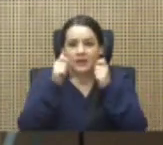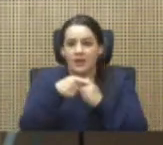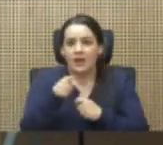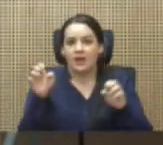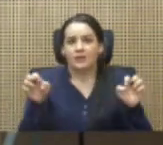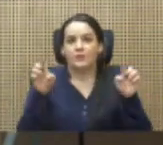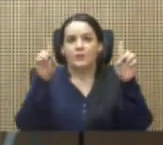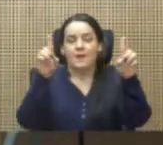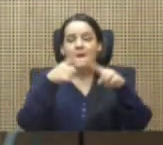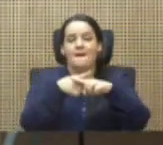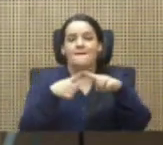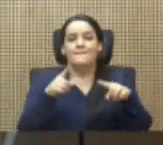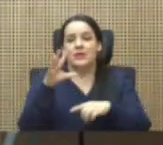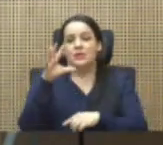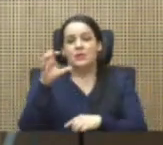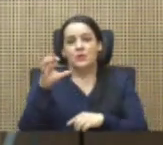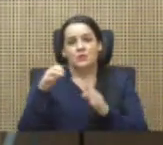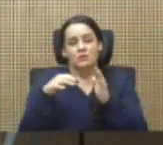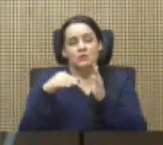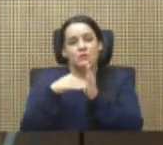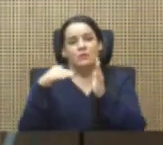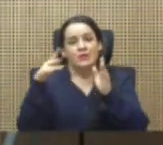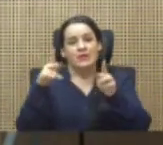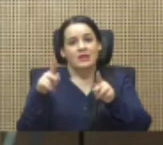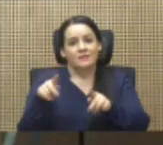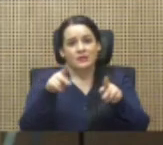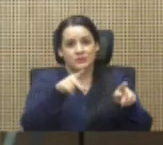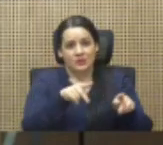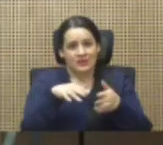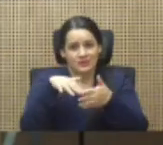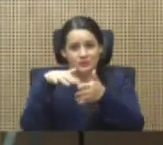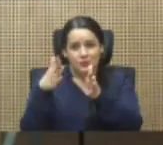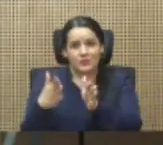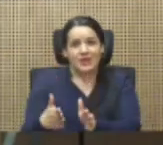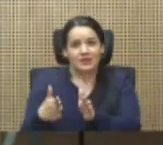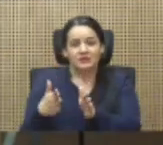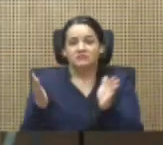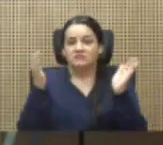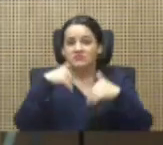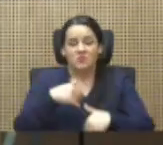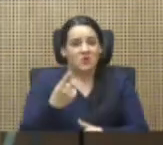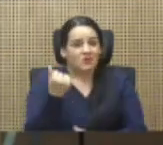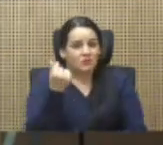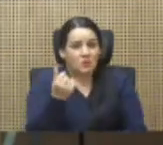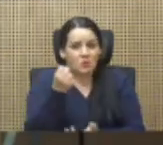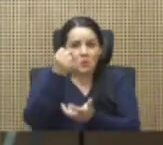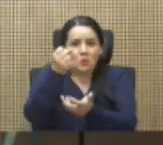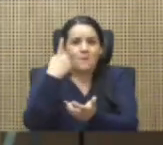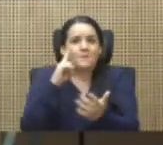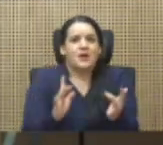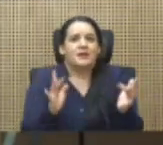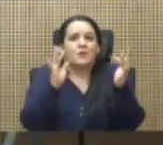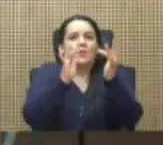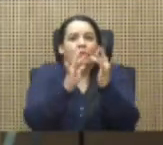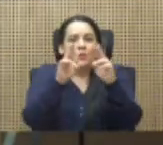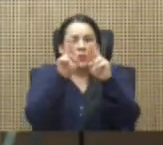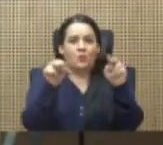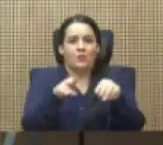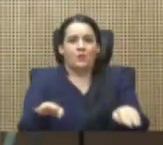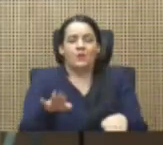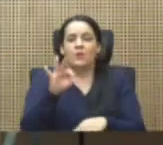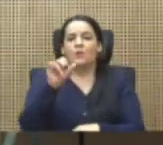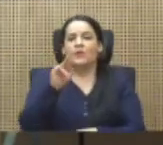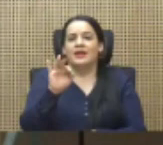de estudiantes en pobreza o pobreza extrema siguen sin recursos para conectarse. Y mientras tanto, Fonatel guarda más